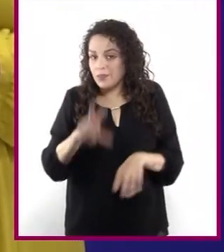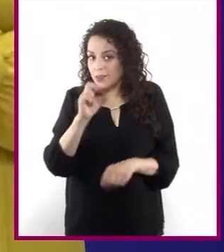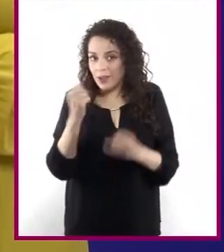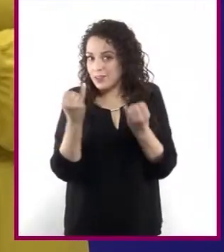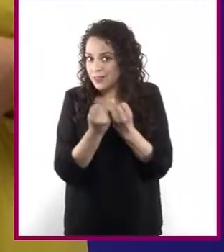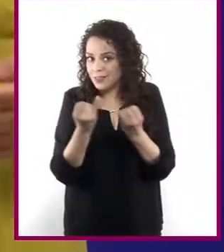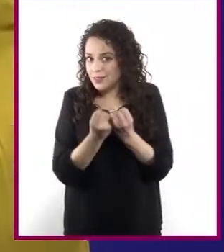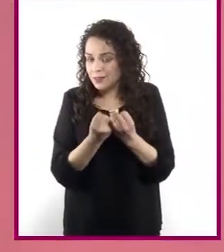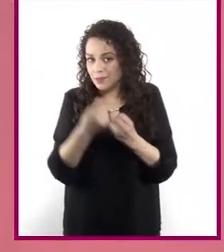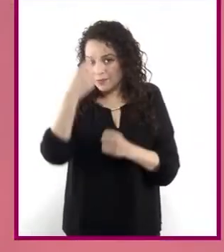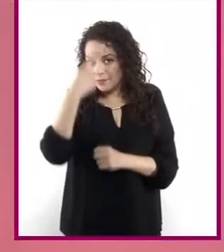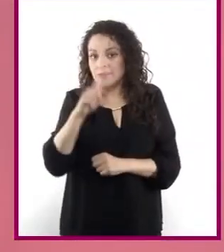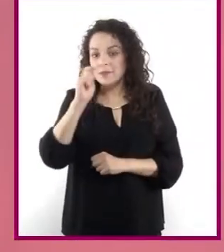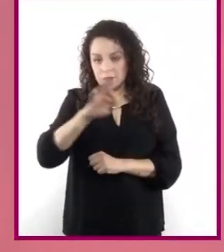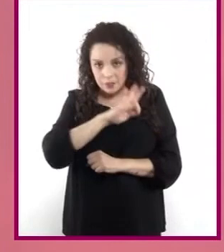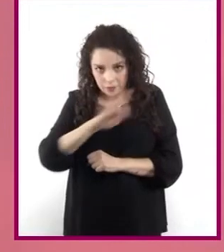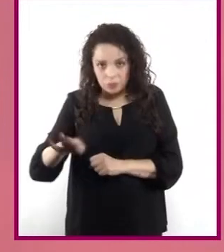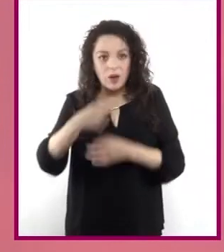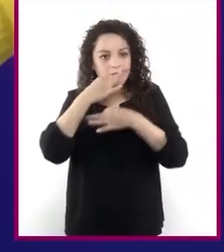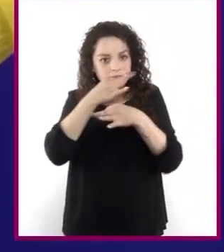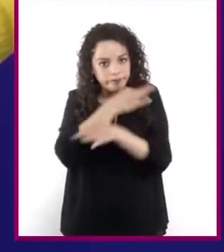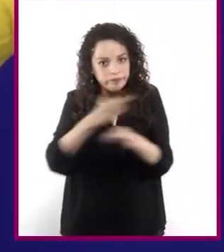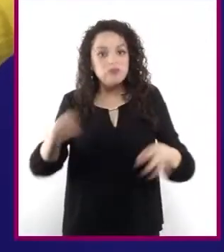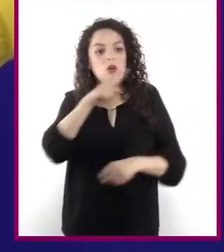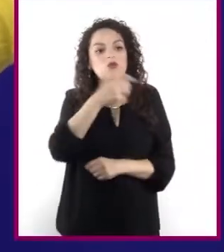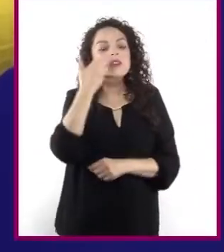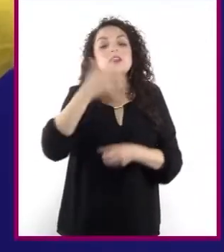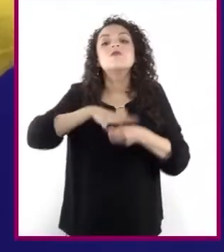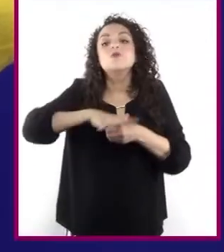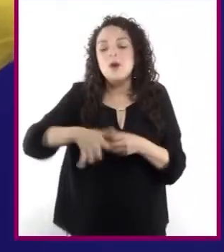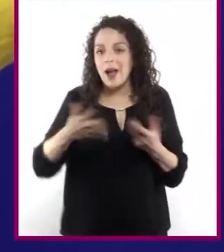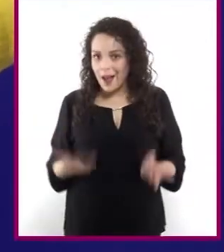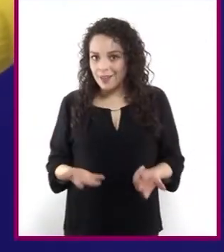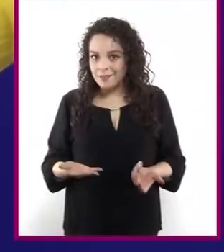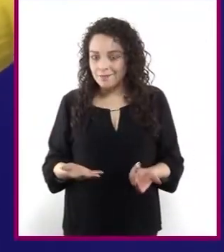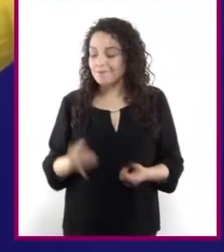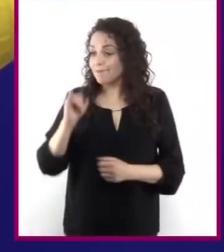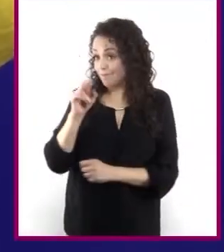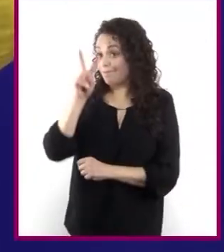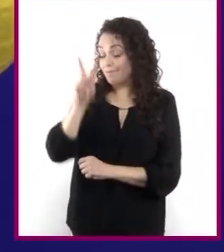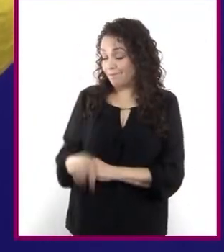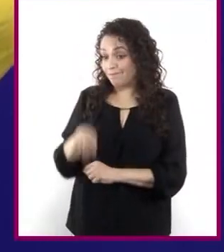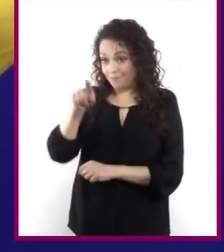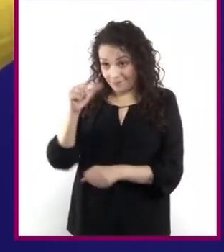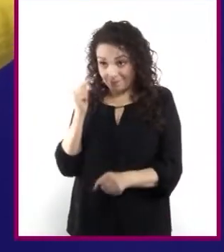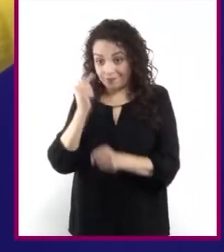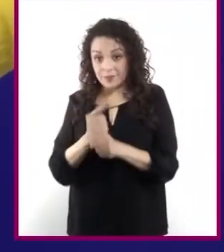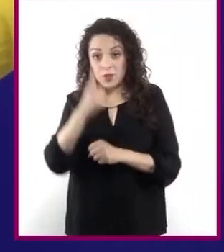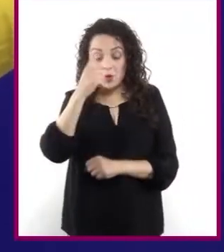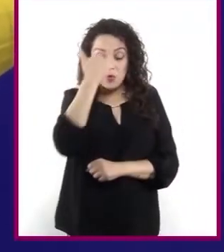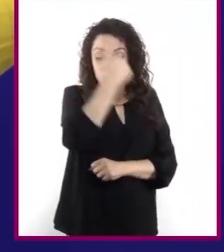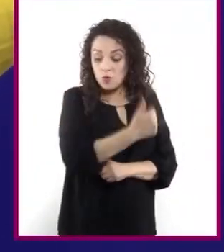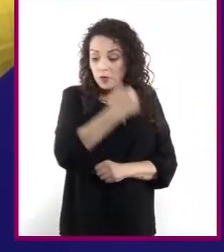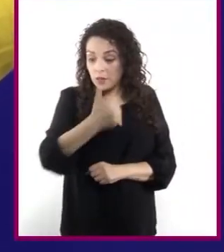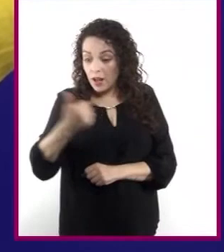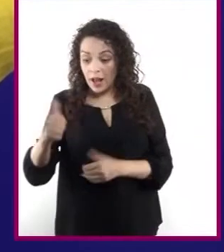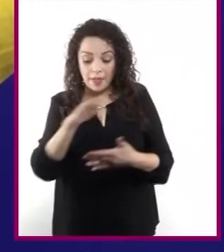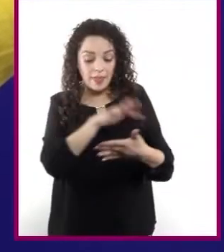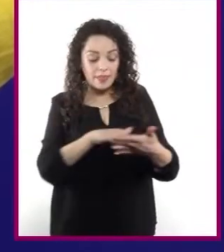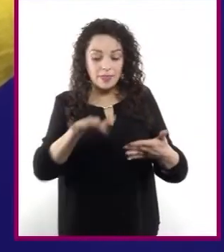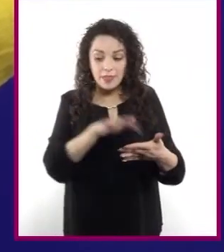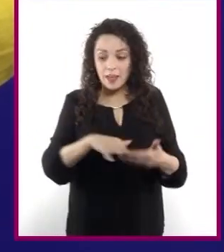lograr transmitir su intención. Así es, como pudimos apreciar, cada texto cuenta con